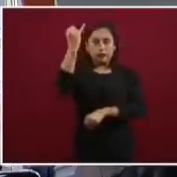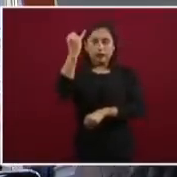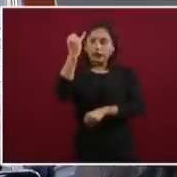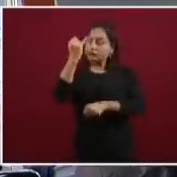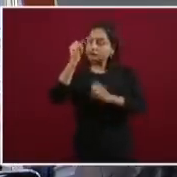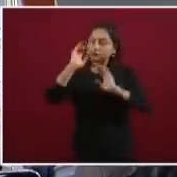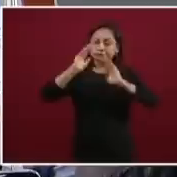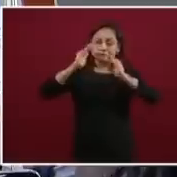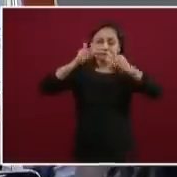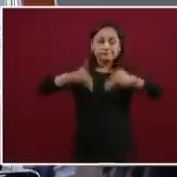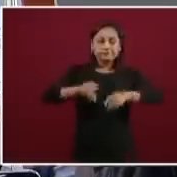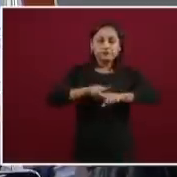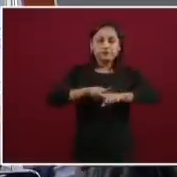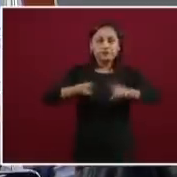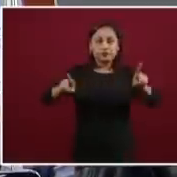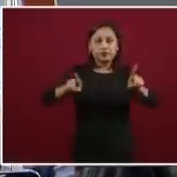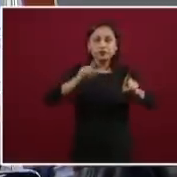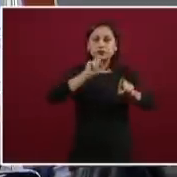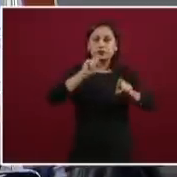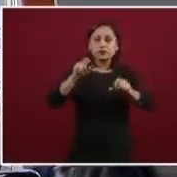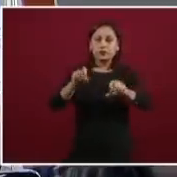las fuerzas armadas